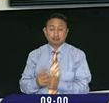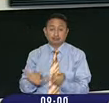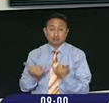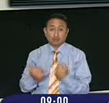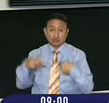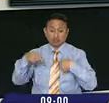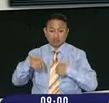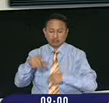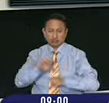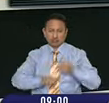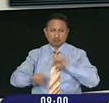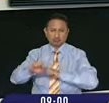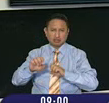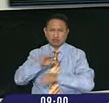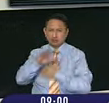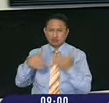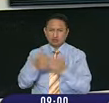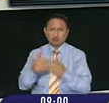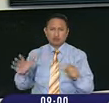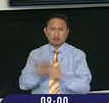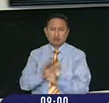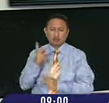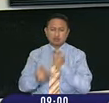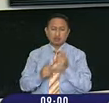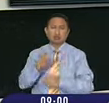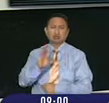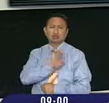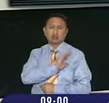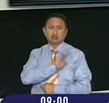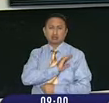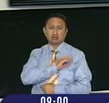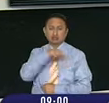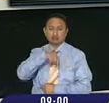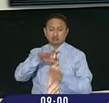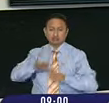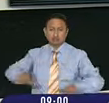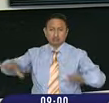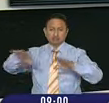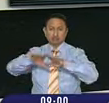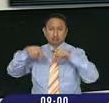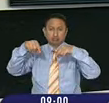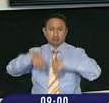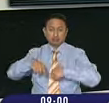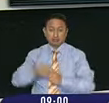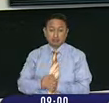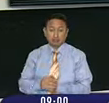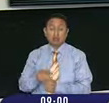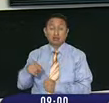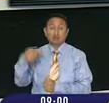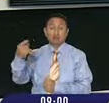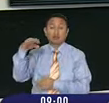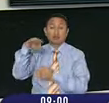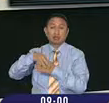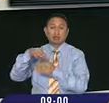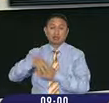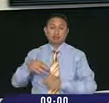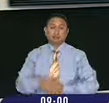se evaluó de manera integral los procesos técnicos, operativos y logísticos establecidos para los comicios.